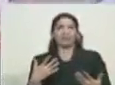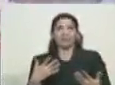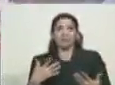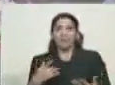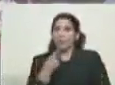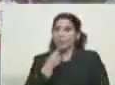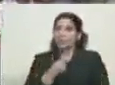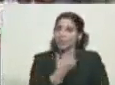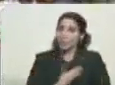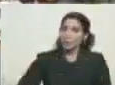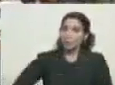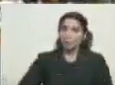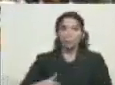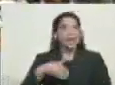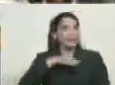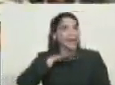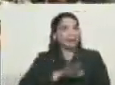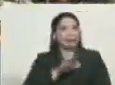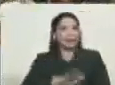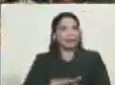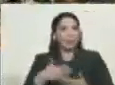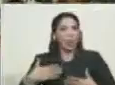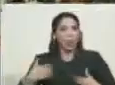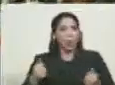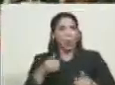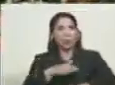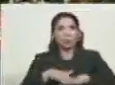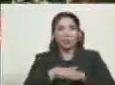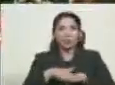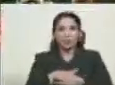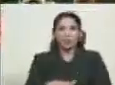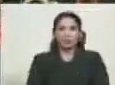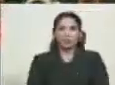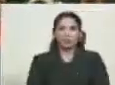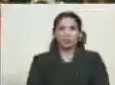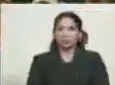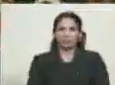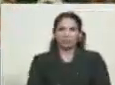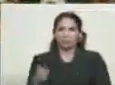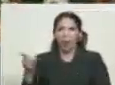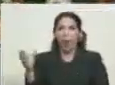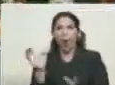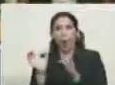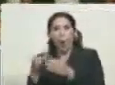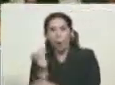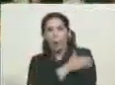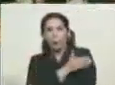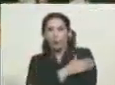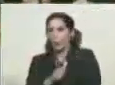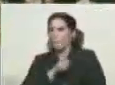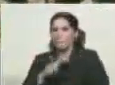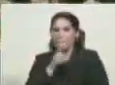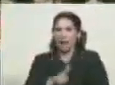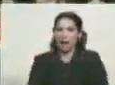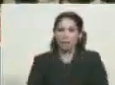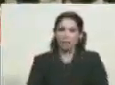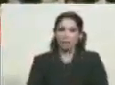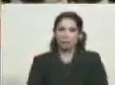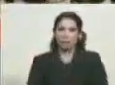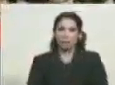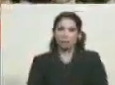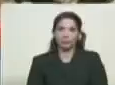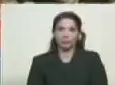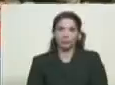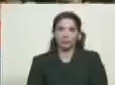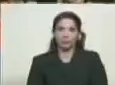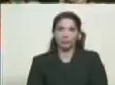que Nicolás estaba sano y salvo, que no había pasado nada. Insensatos. Son absolutamente insensatos.